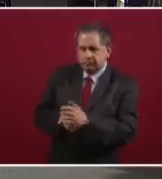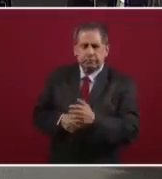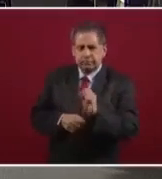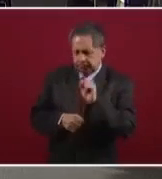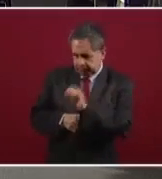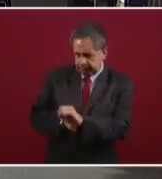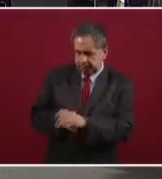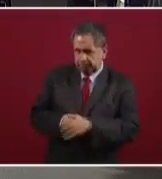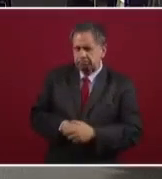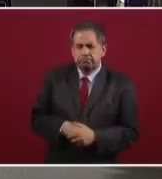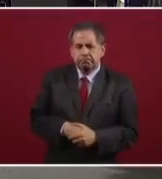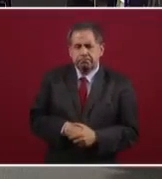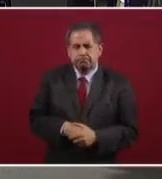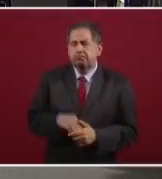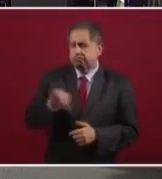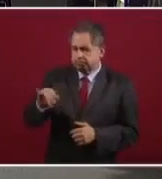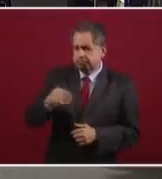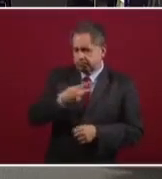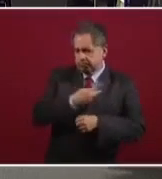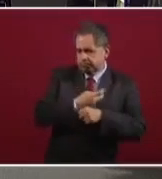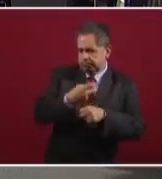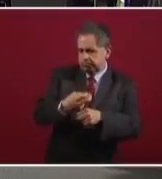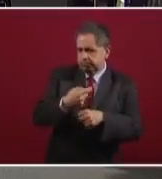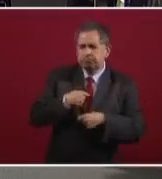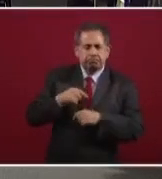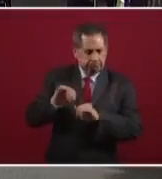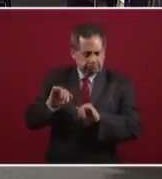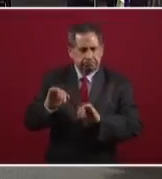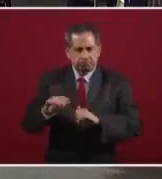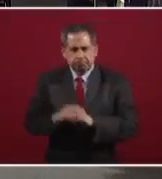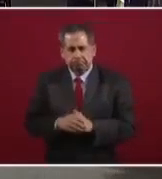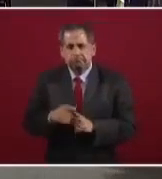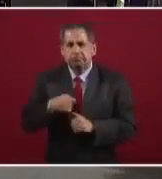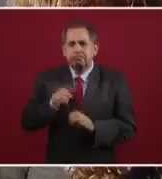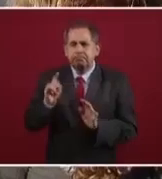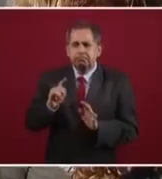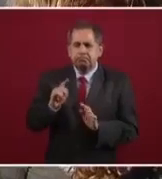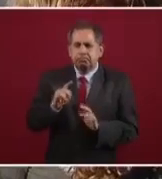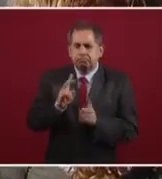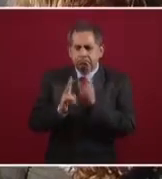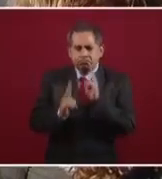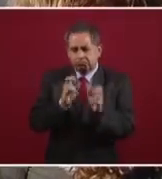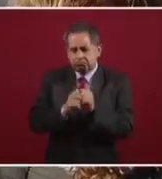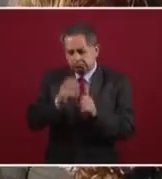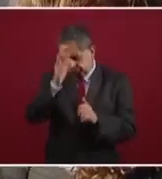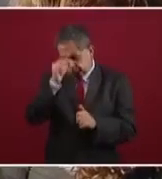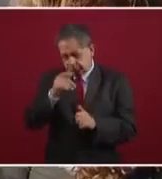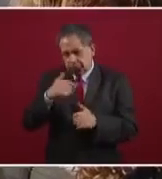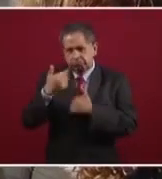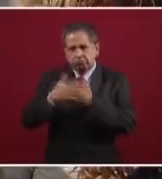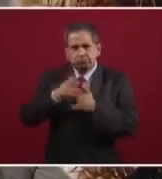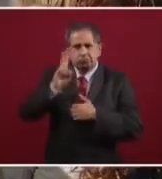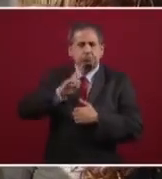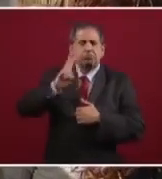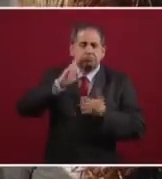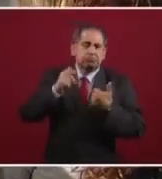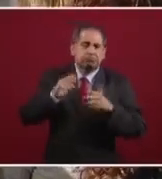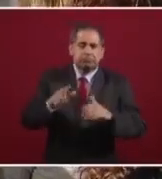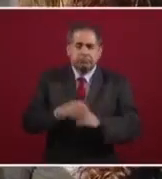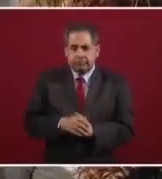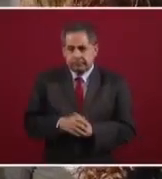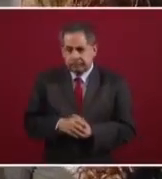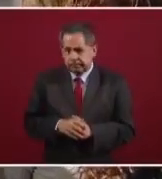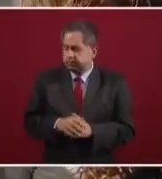sí. Me invitó, pero quedamos en analizarlo, en verlo.